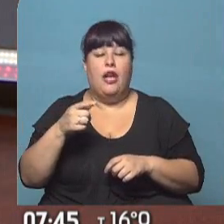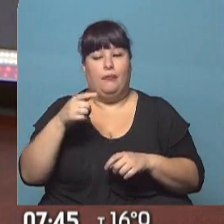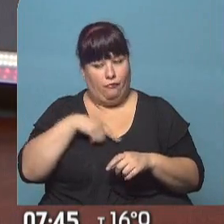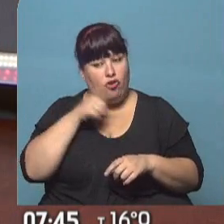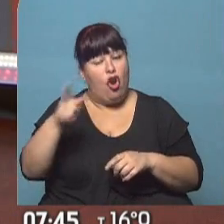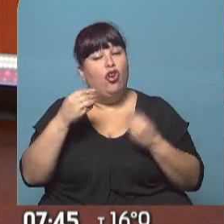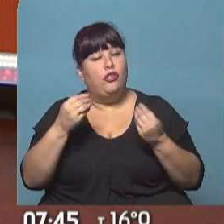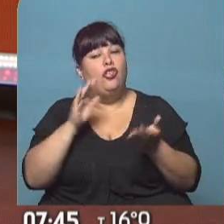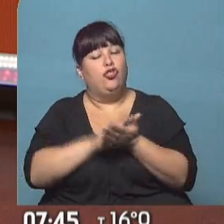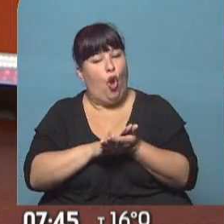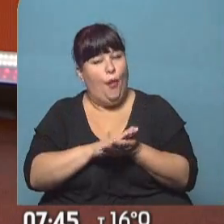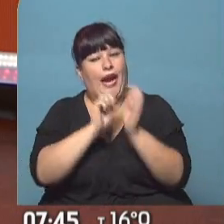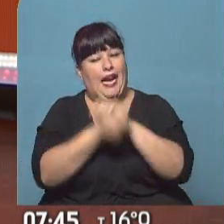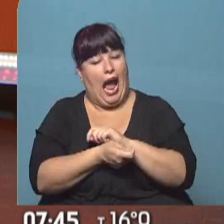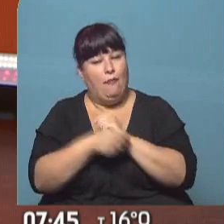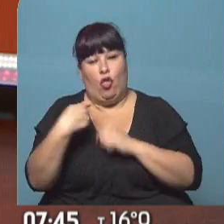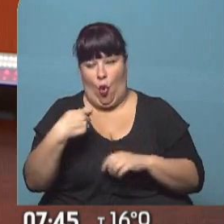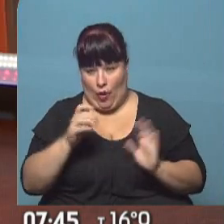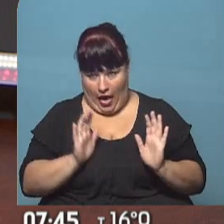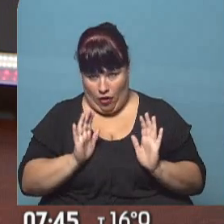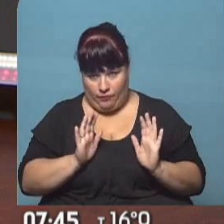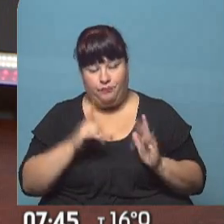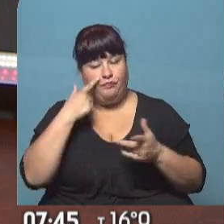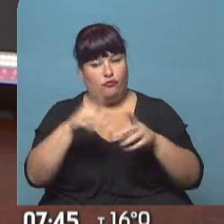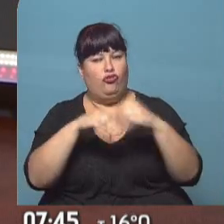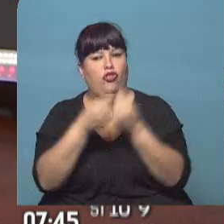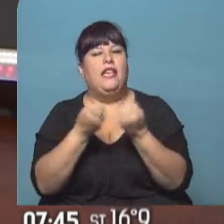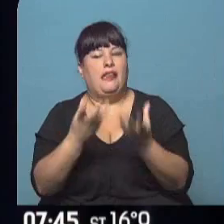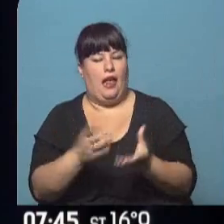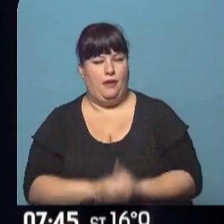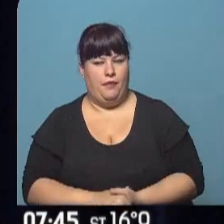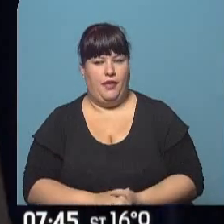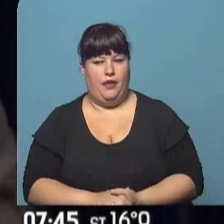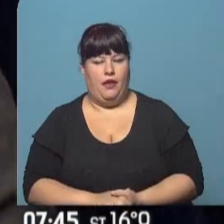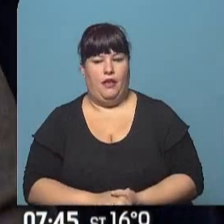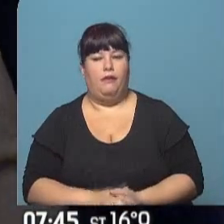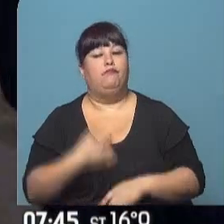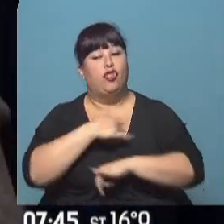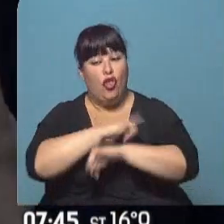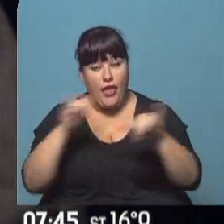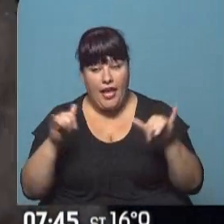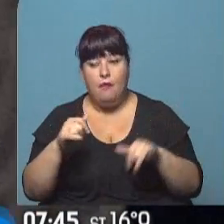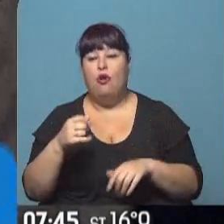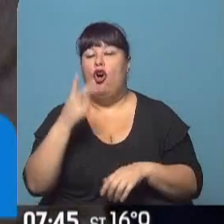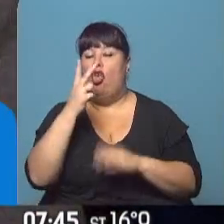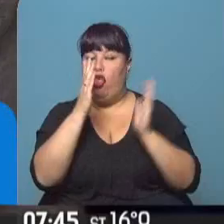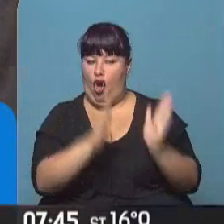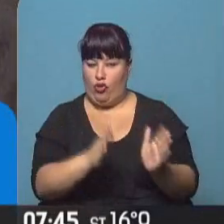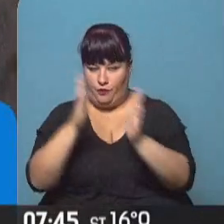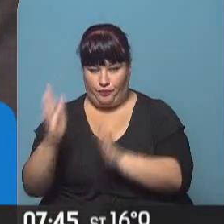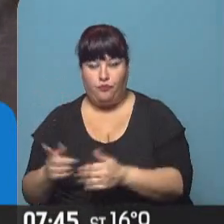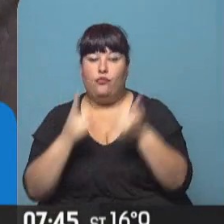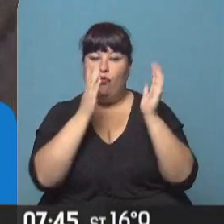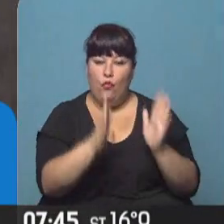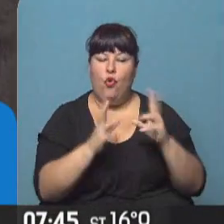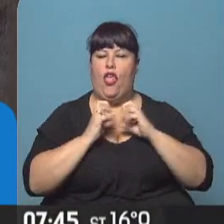están en oposición con respecto a la reforma previsional. Aquí los resultados. Dijimos que teníamos 2 etapas, una etapa era